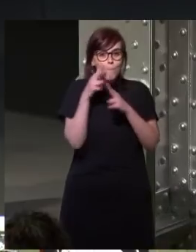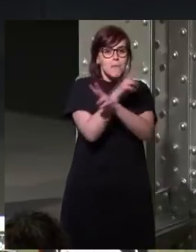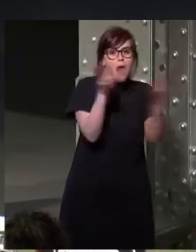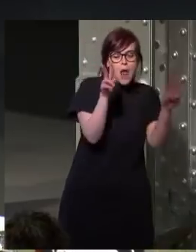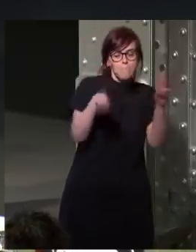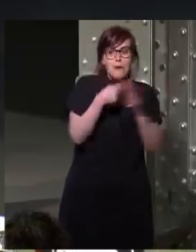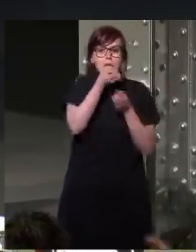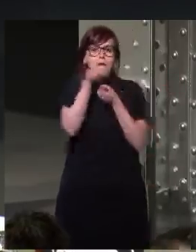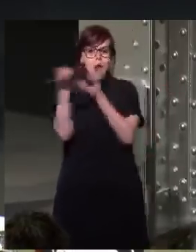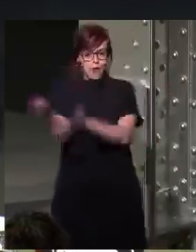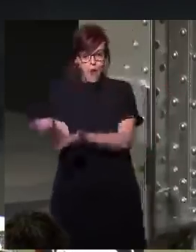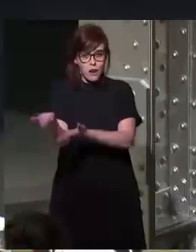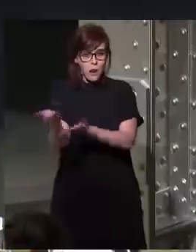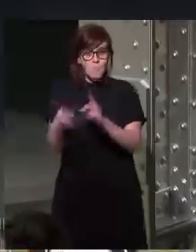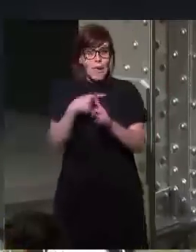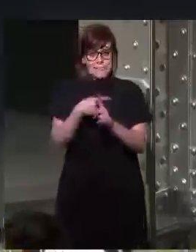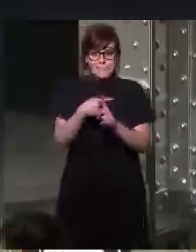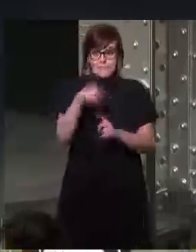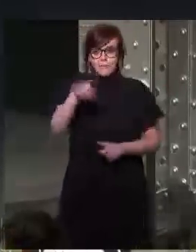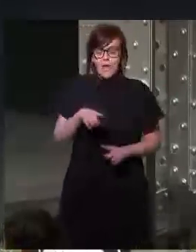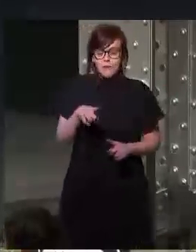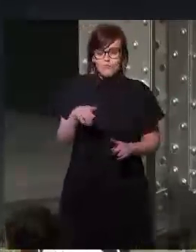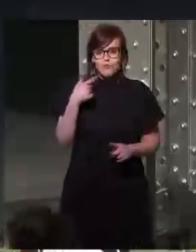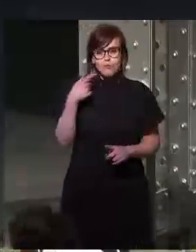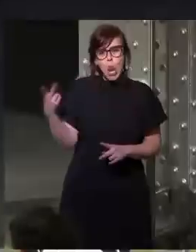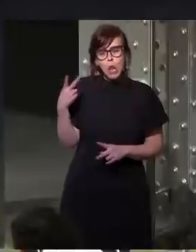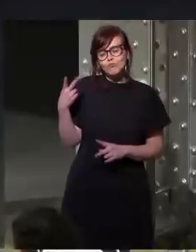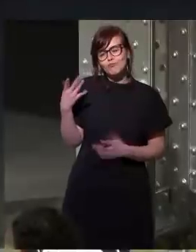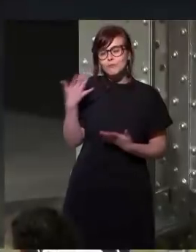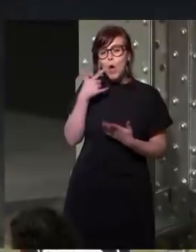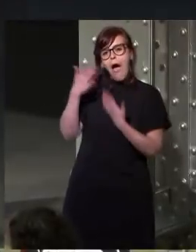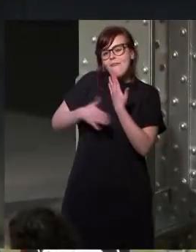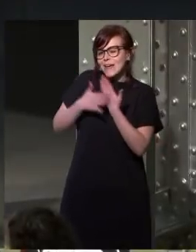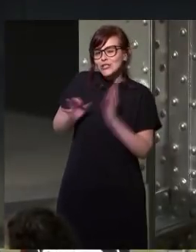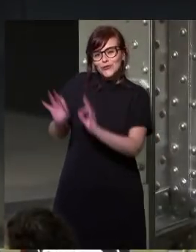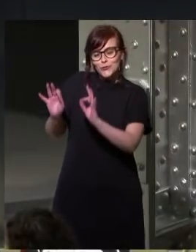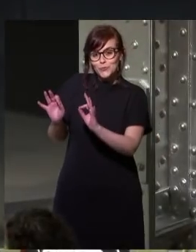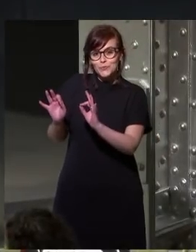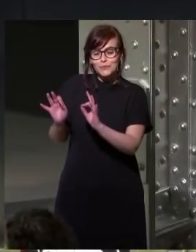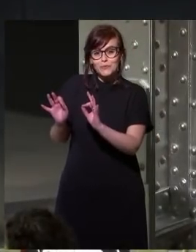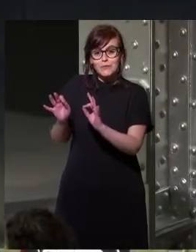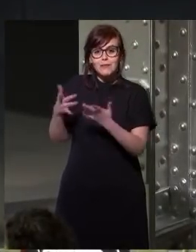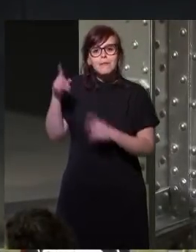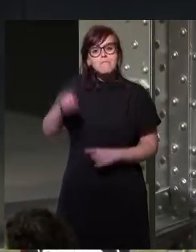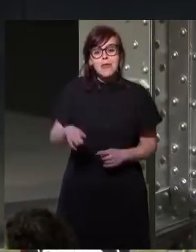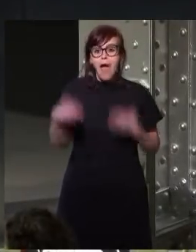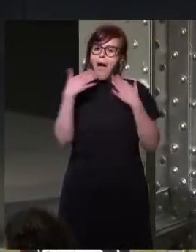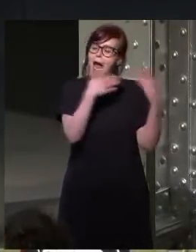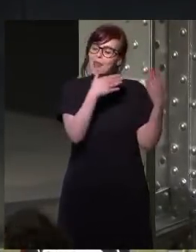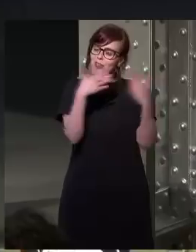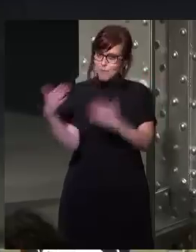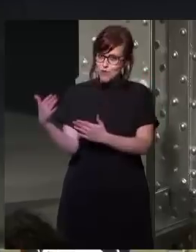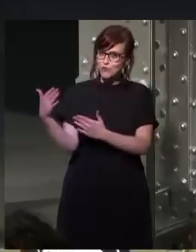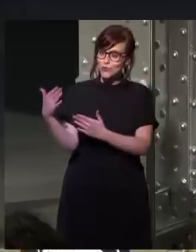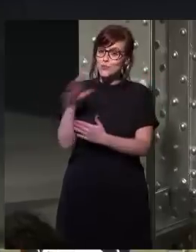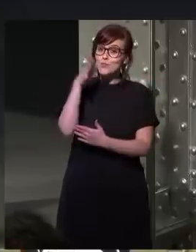¿no? Si además añadimos que tengo un gran afecto por Sandra, y además agradecimiento,